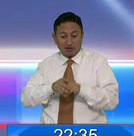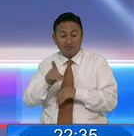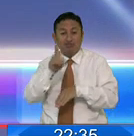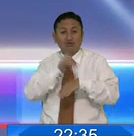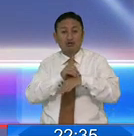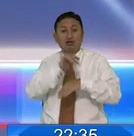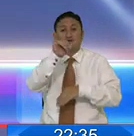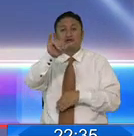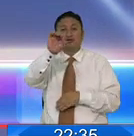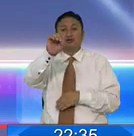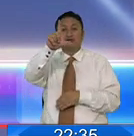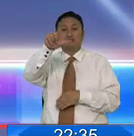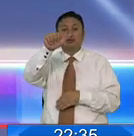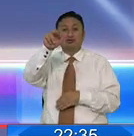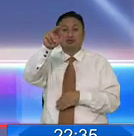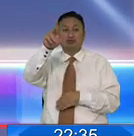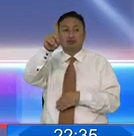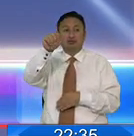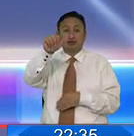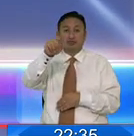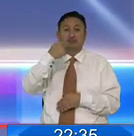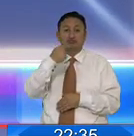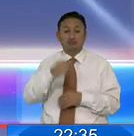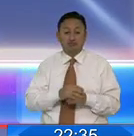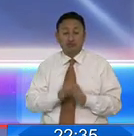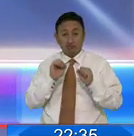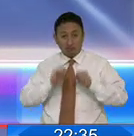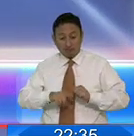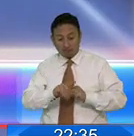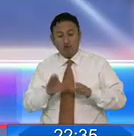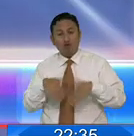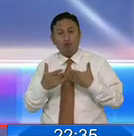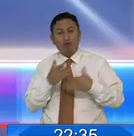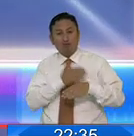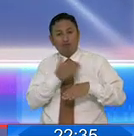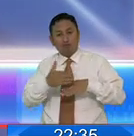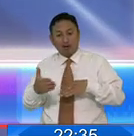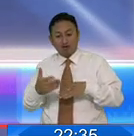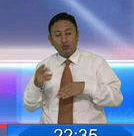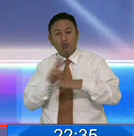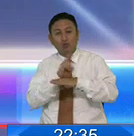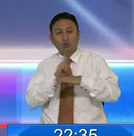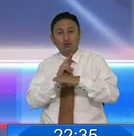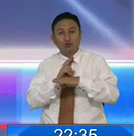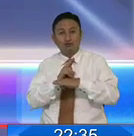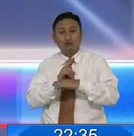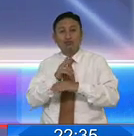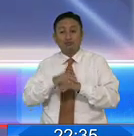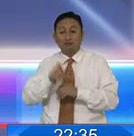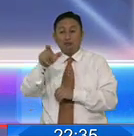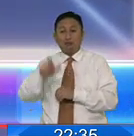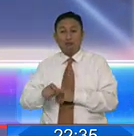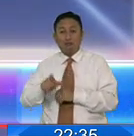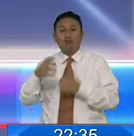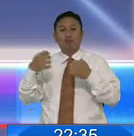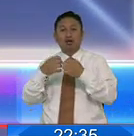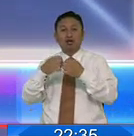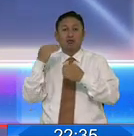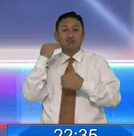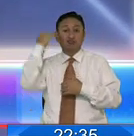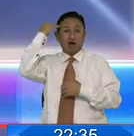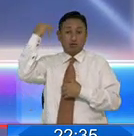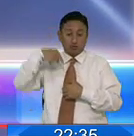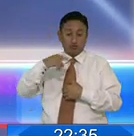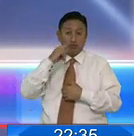health cirujana del caso señaló que para la realización de este procedimiento tuvo que utilizar instrumental de adultos ya que el hospital actualmente no